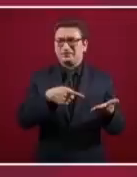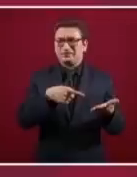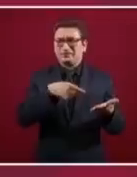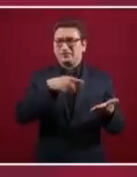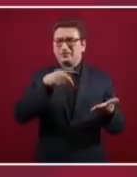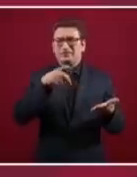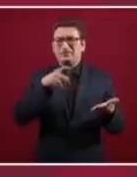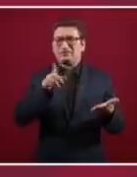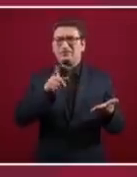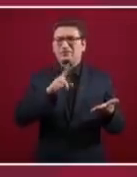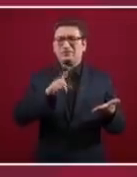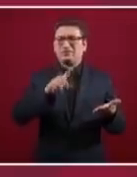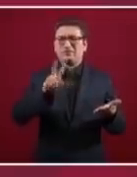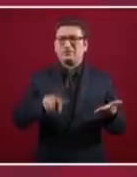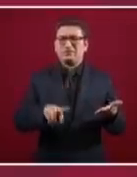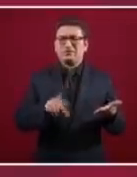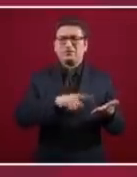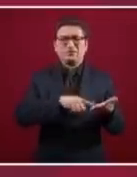es falsa